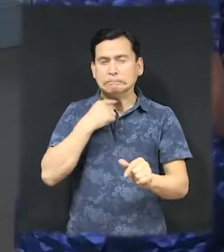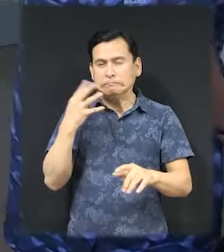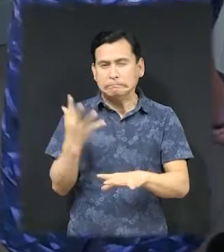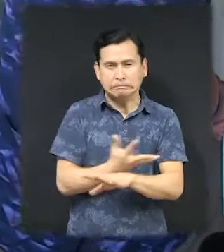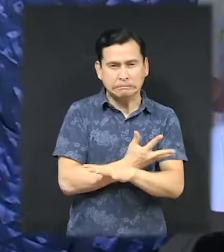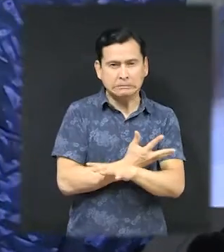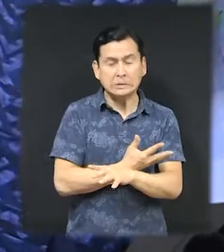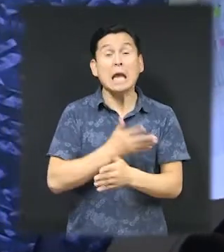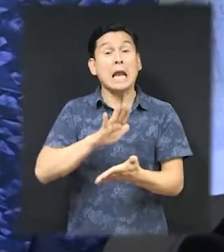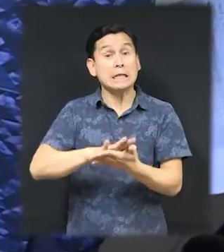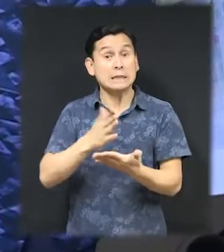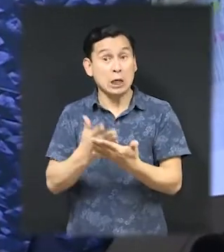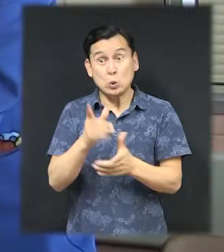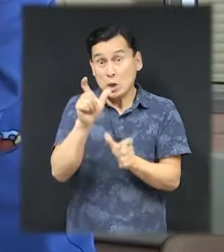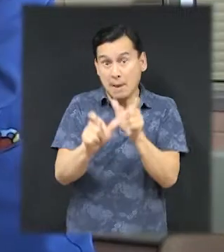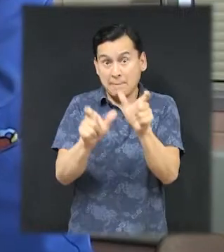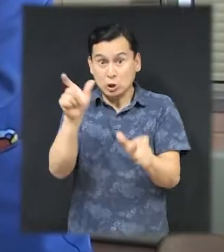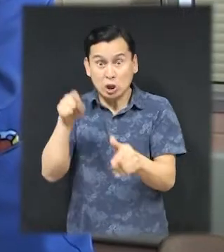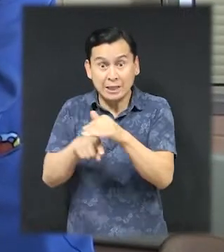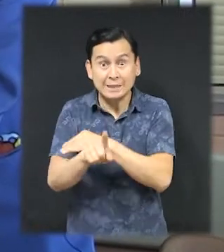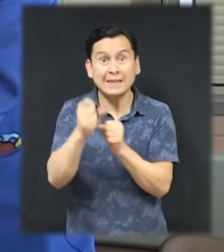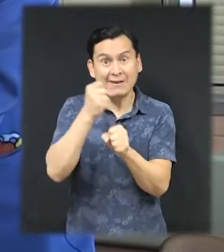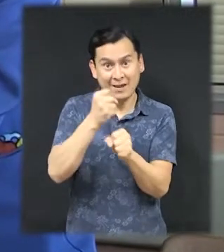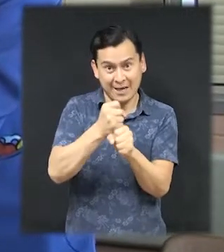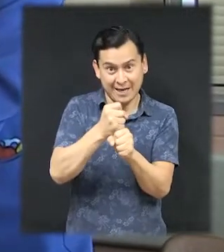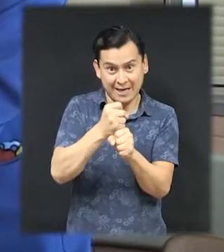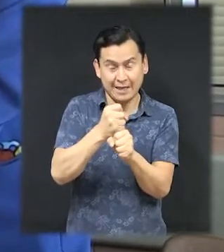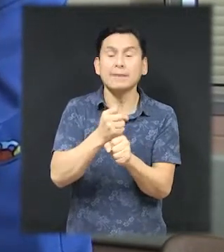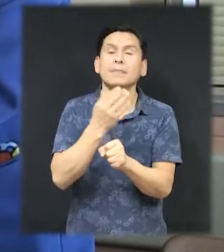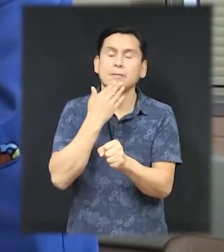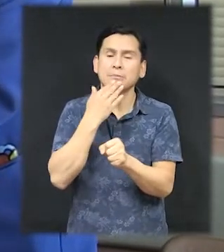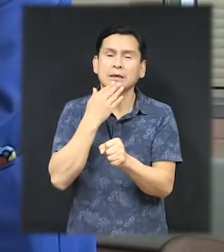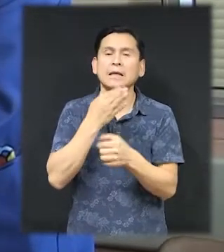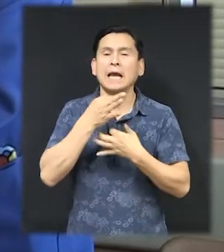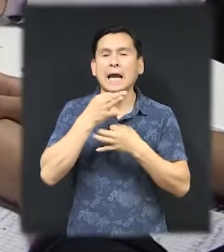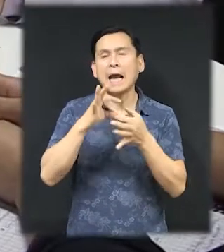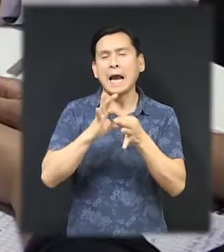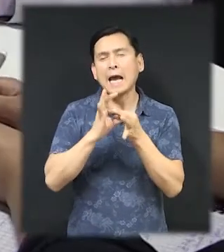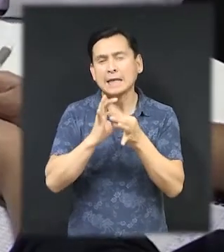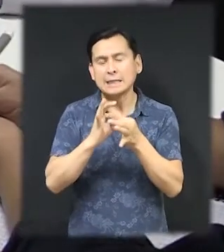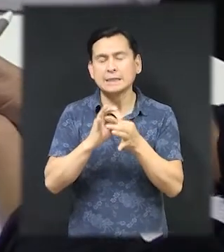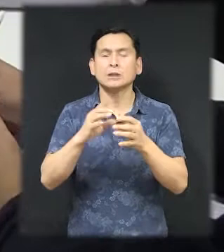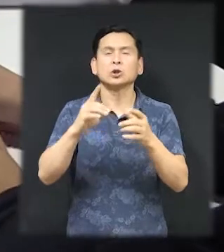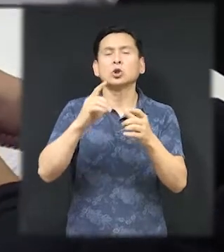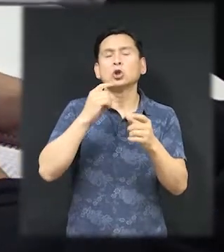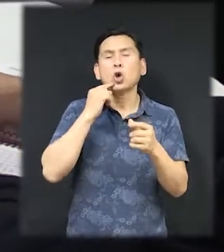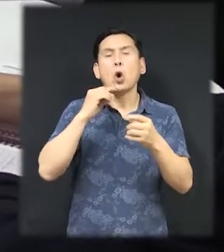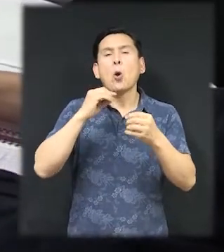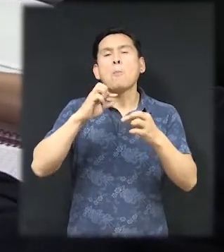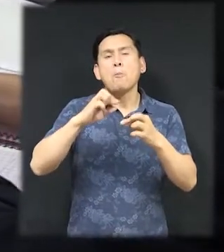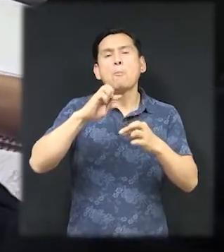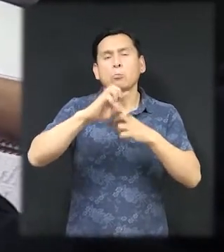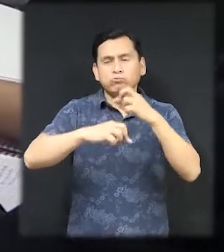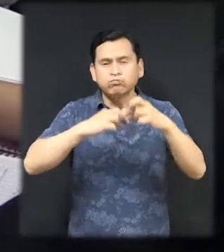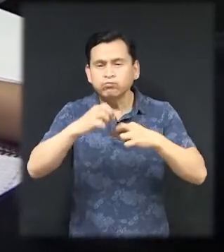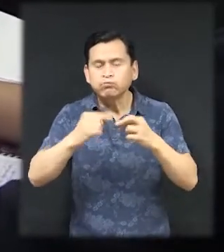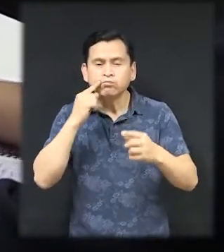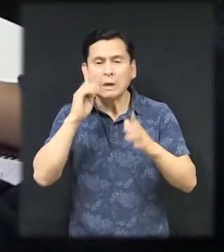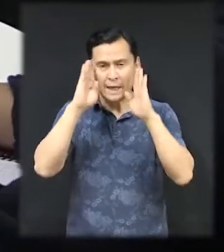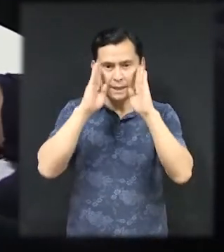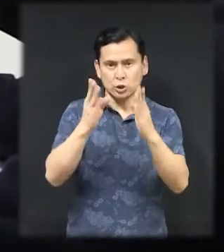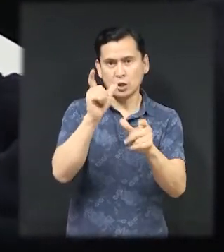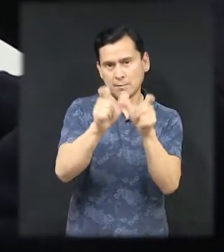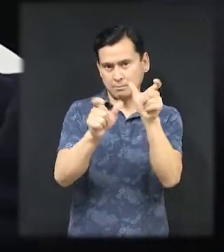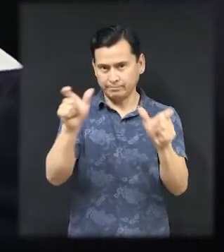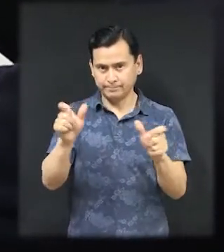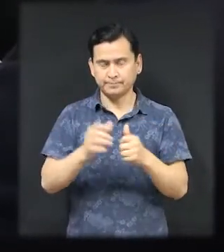mínimos impactos en la salud de nuestro personal por un lado y garantizando la mayor seguridad en los procedimientos y la